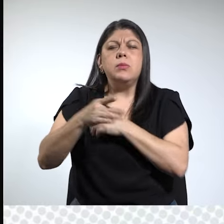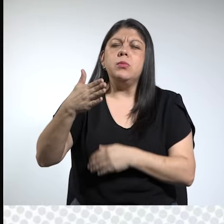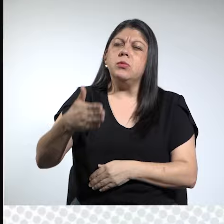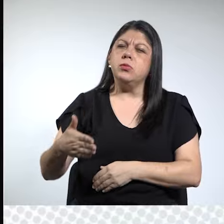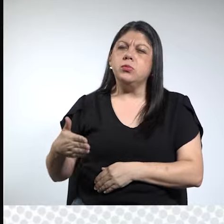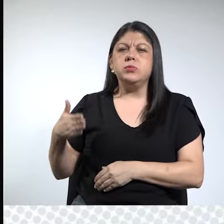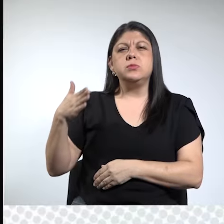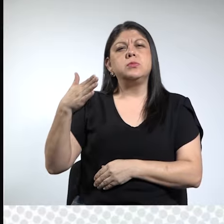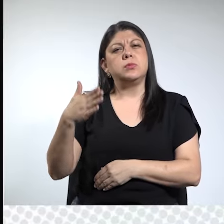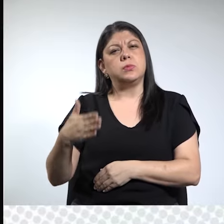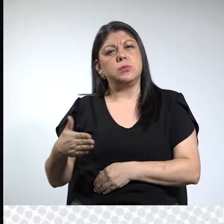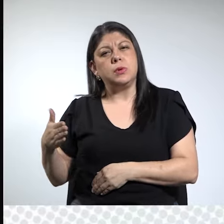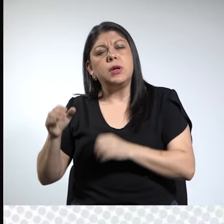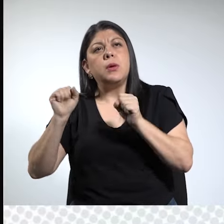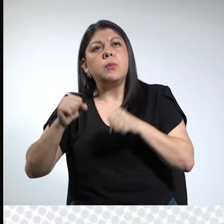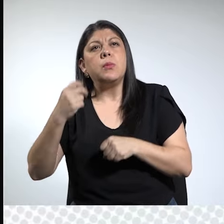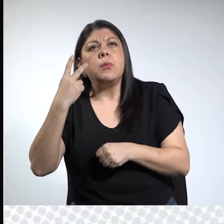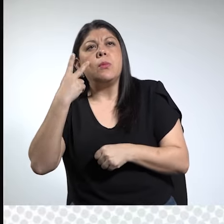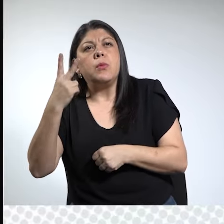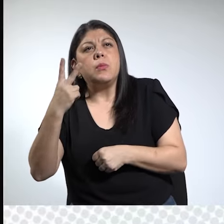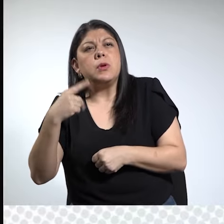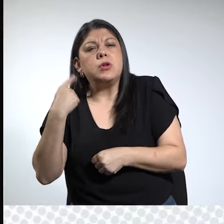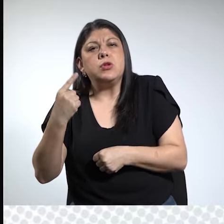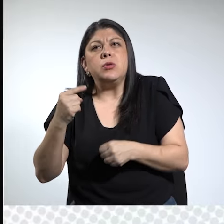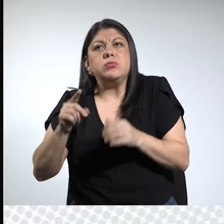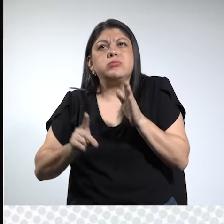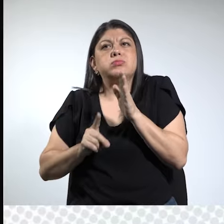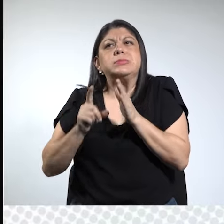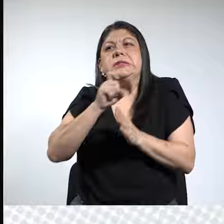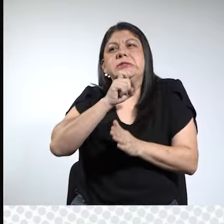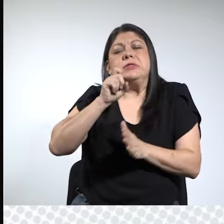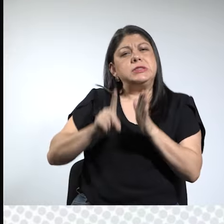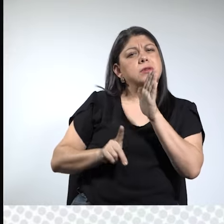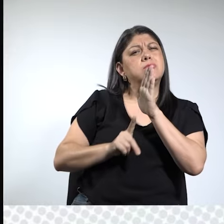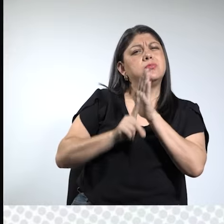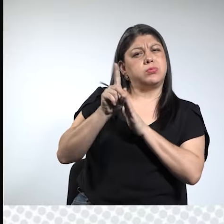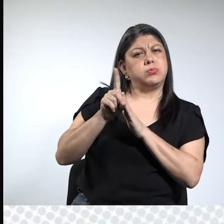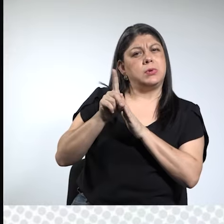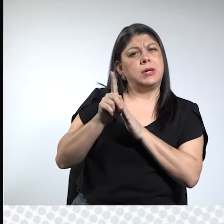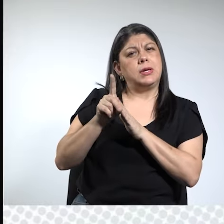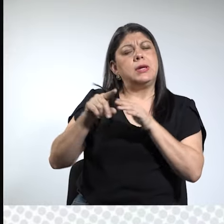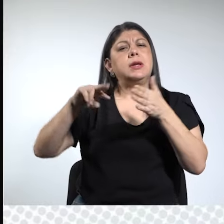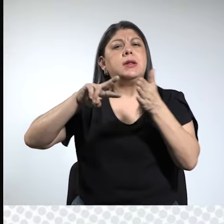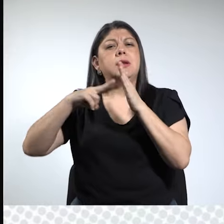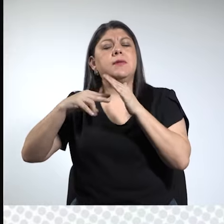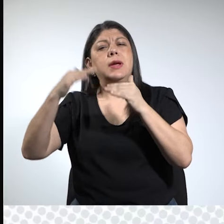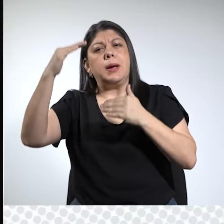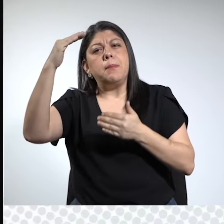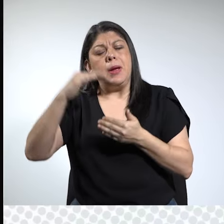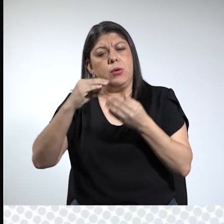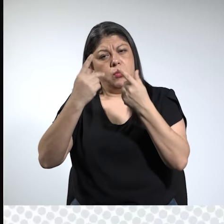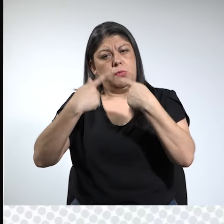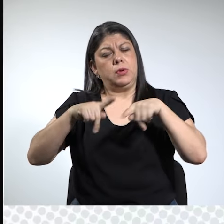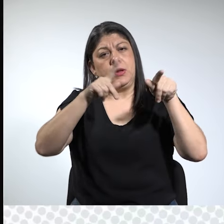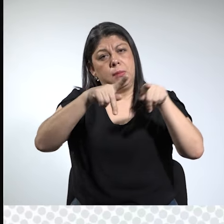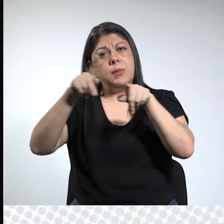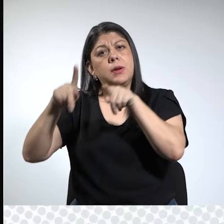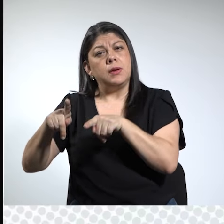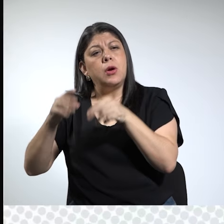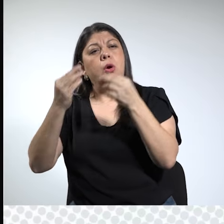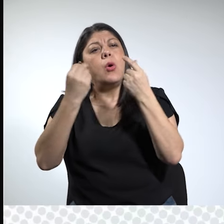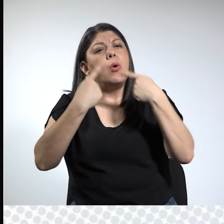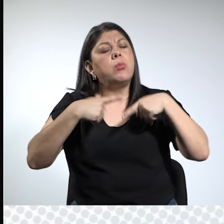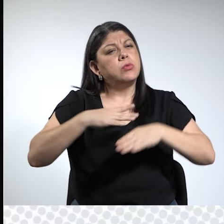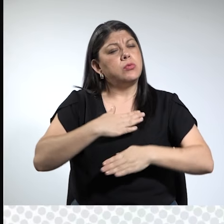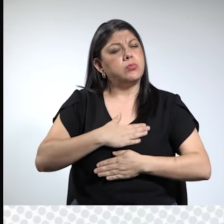no lo ve que despegue. Y el problema de no despegar es un problema de menos oportunidades para las personas.